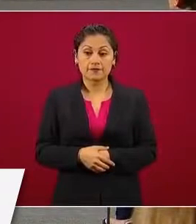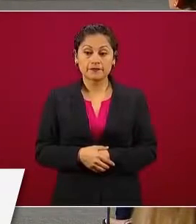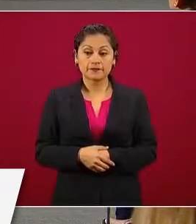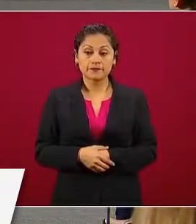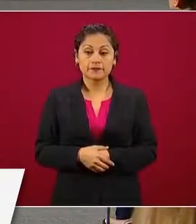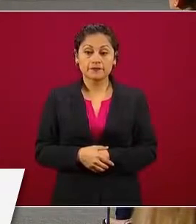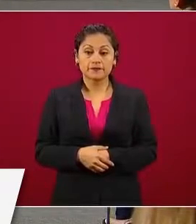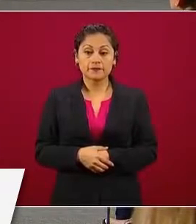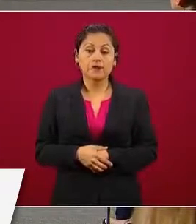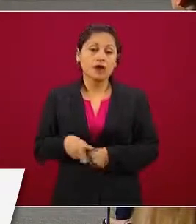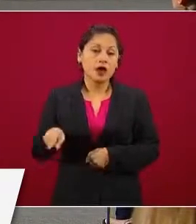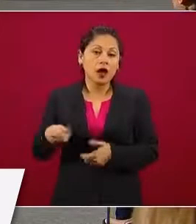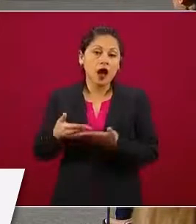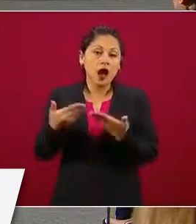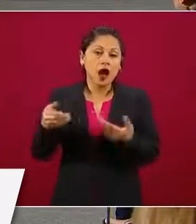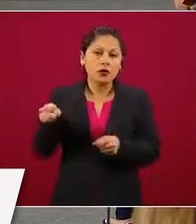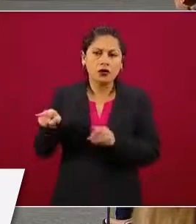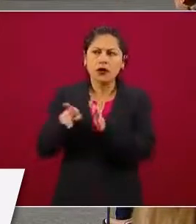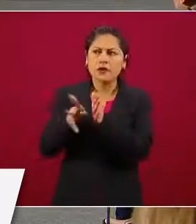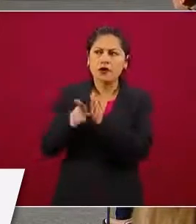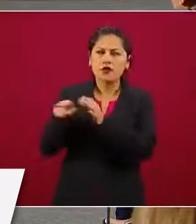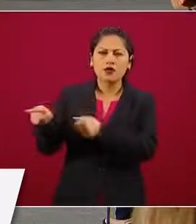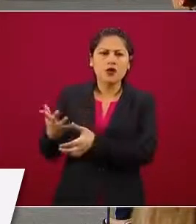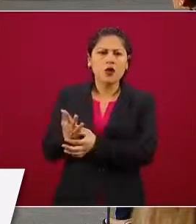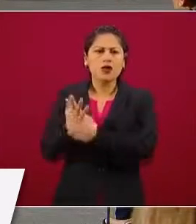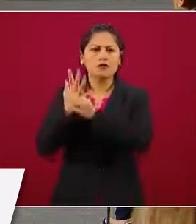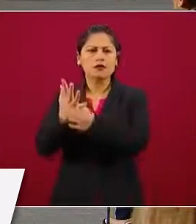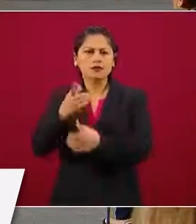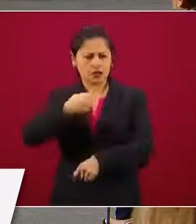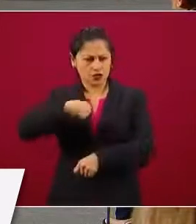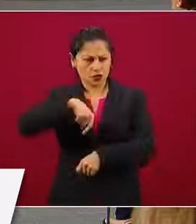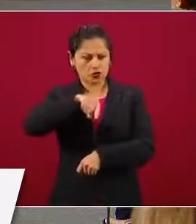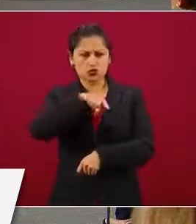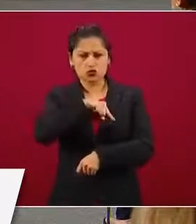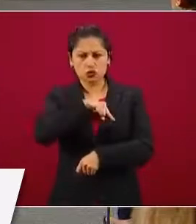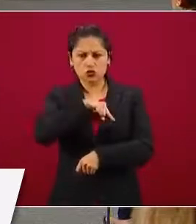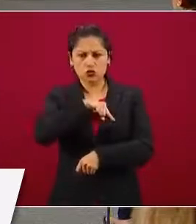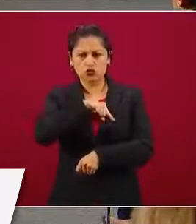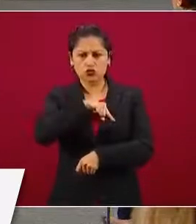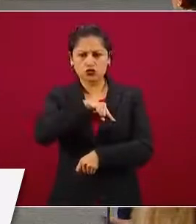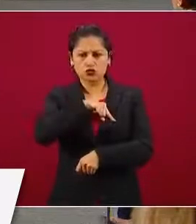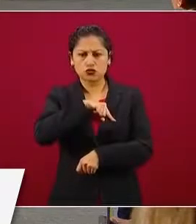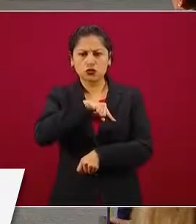dice que vamos nosotros a nacionalizar. ¿Por qué esta nota?